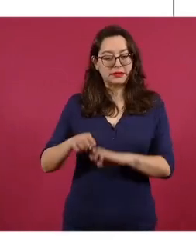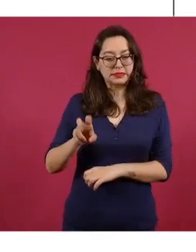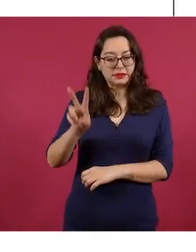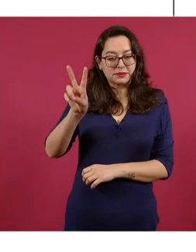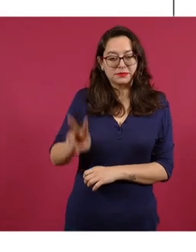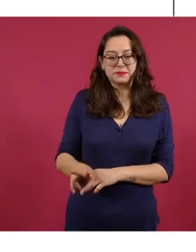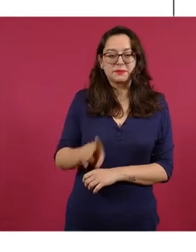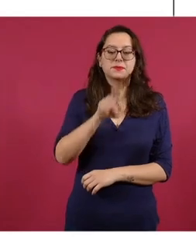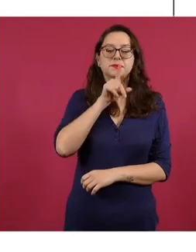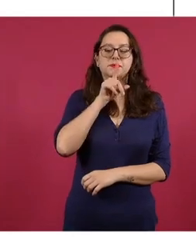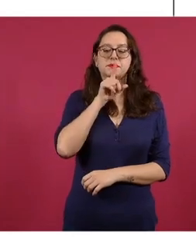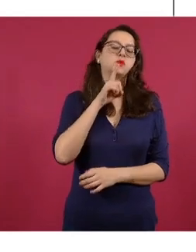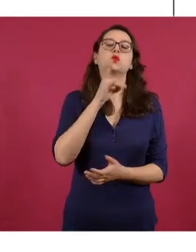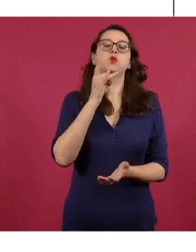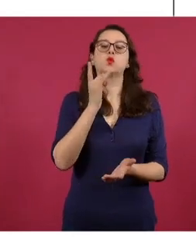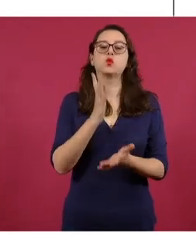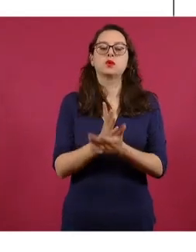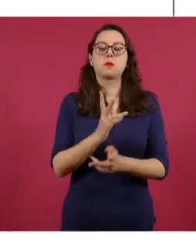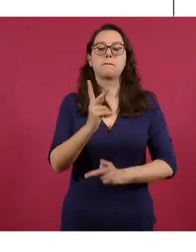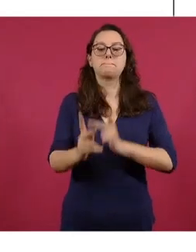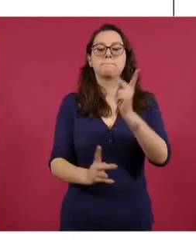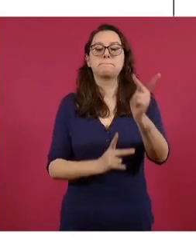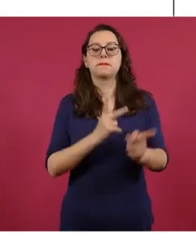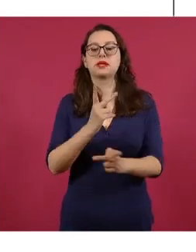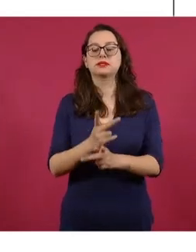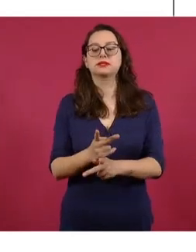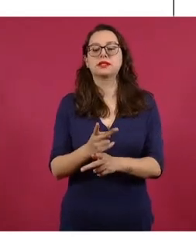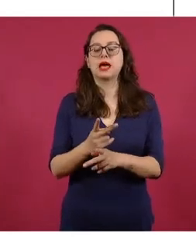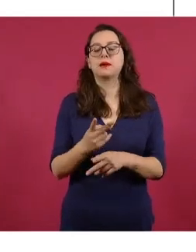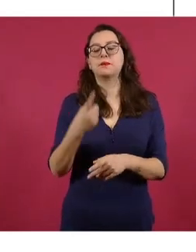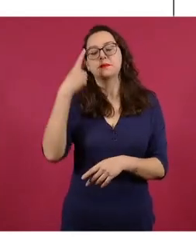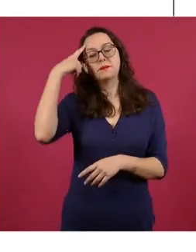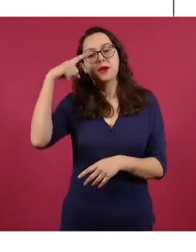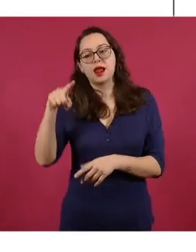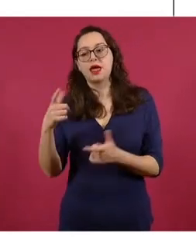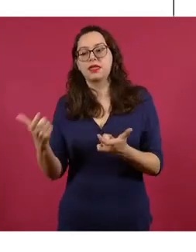Y otra parte, como Numbaf, son empresas